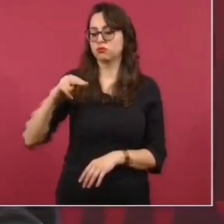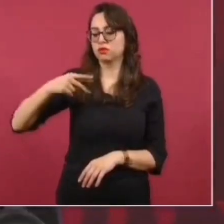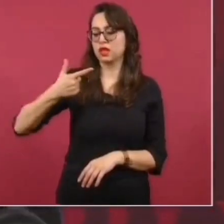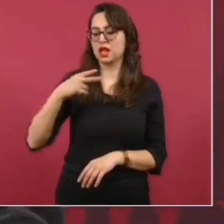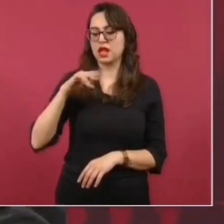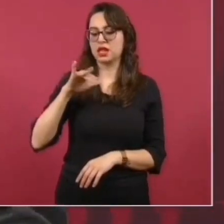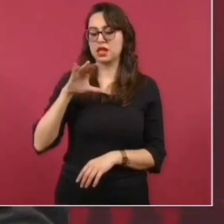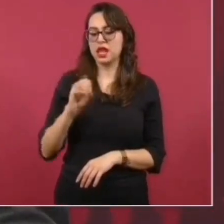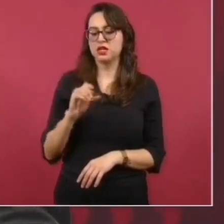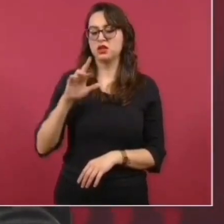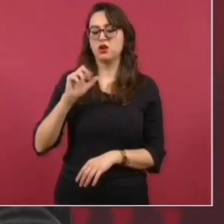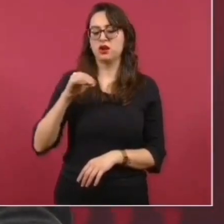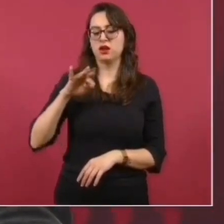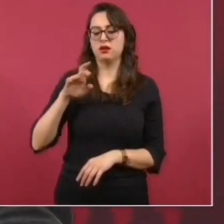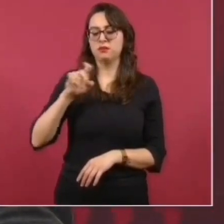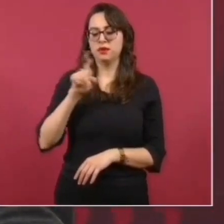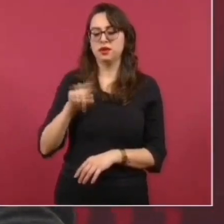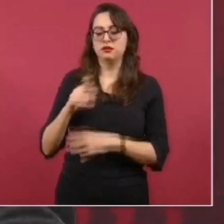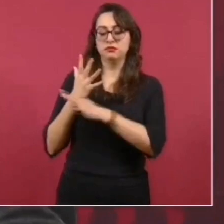pueblo.